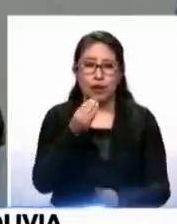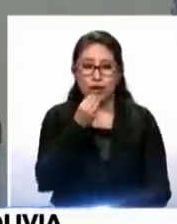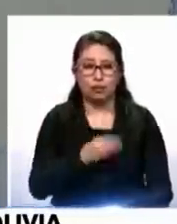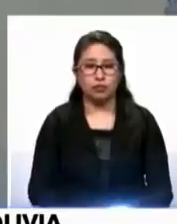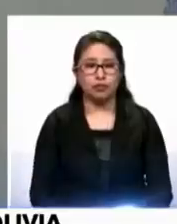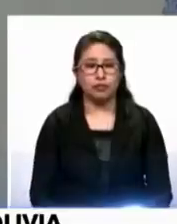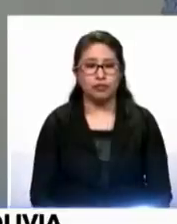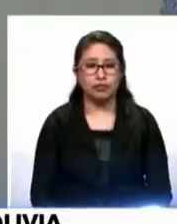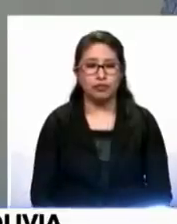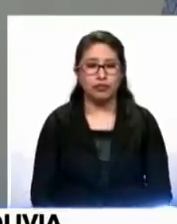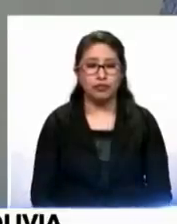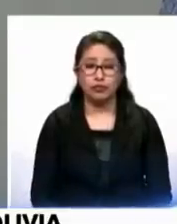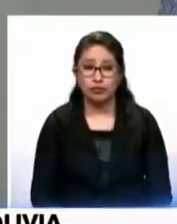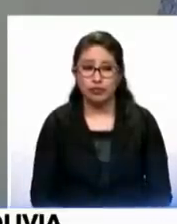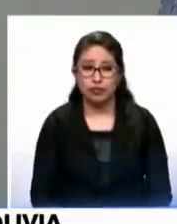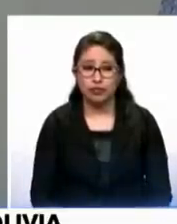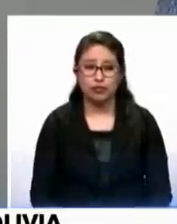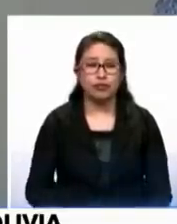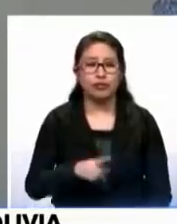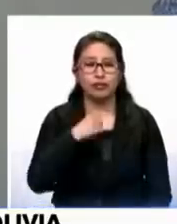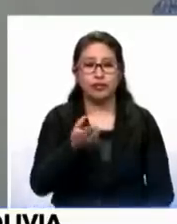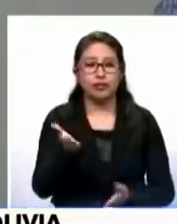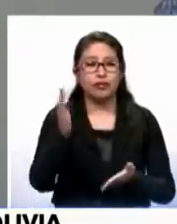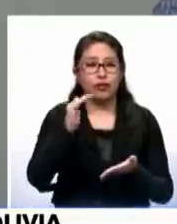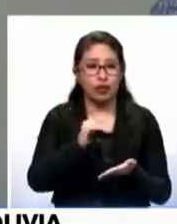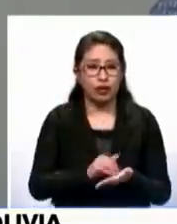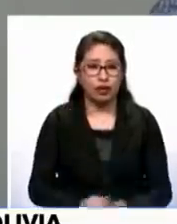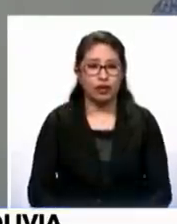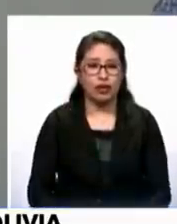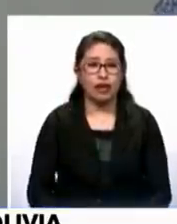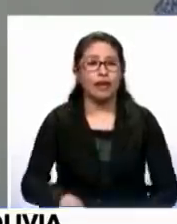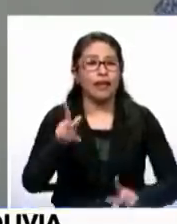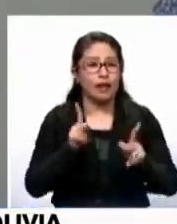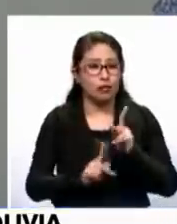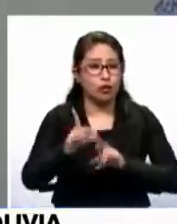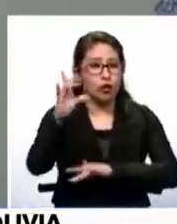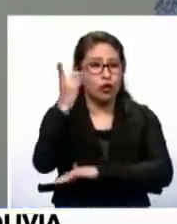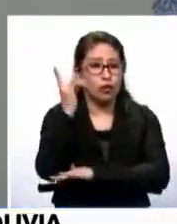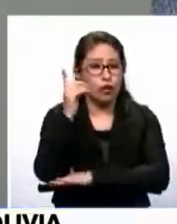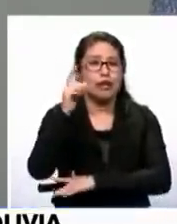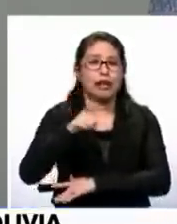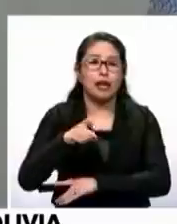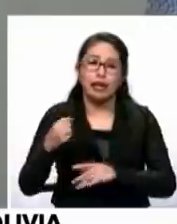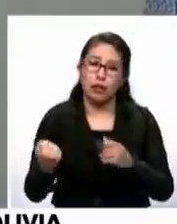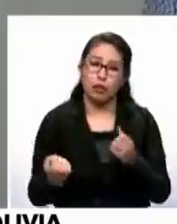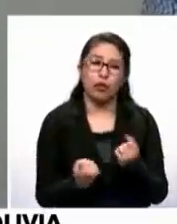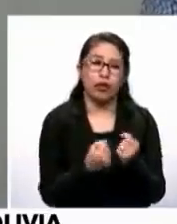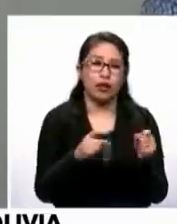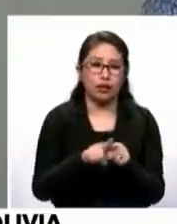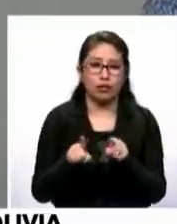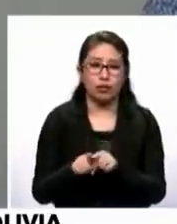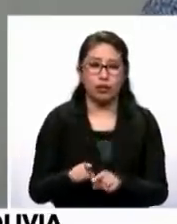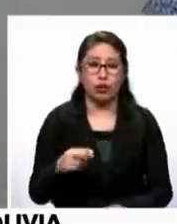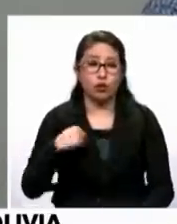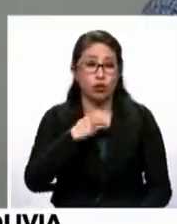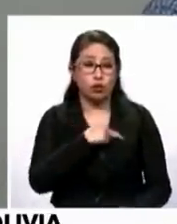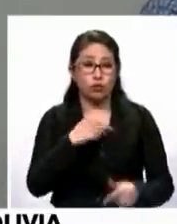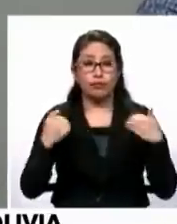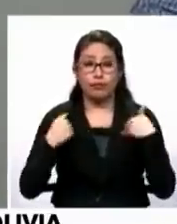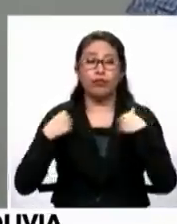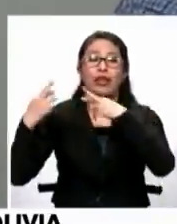que tienen que acompañarnos todos los ciudadanos bolivianos. Nosotros hacemos lo nuestro con nuestra